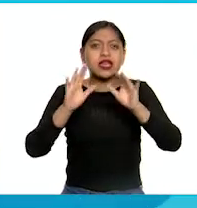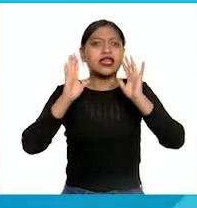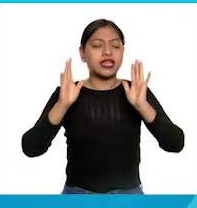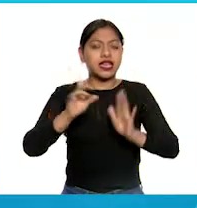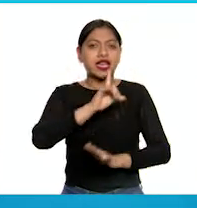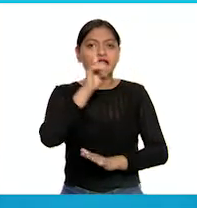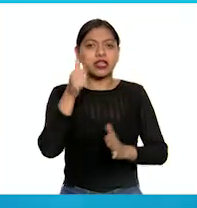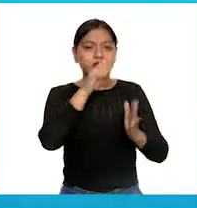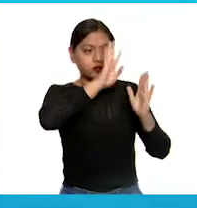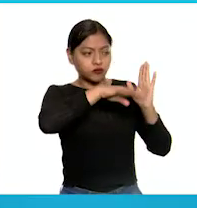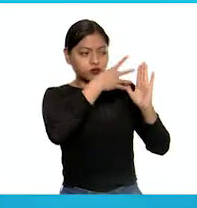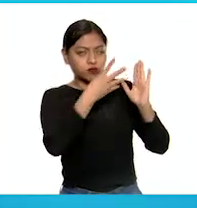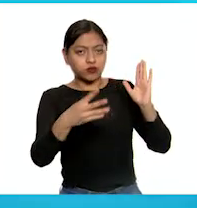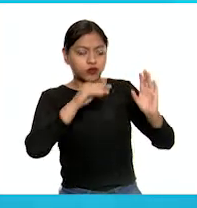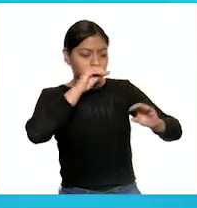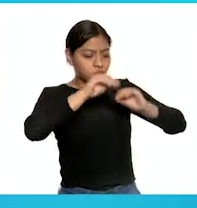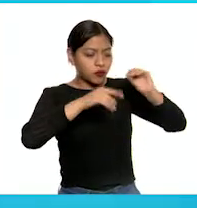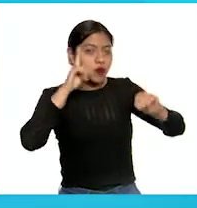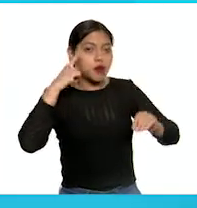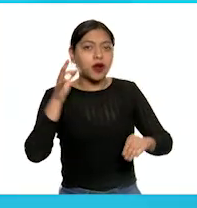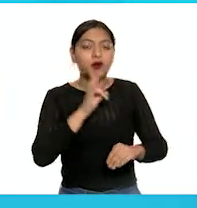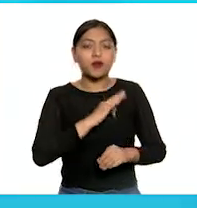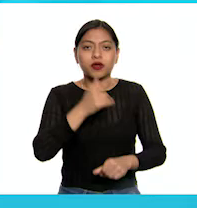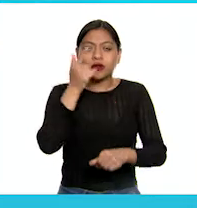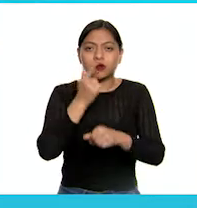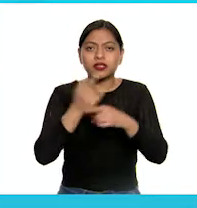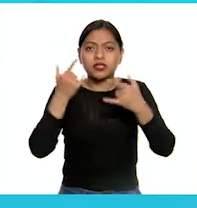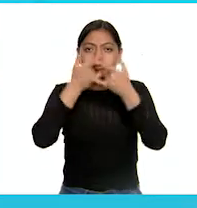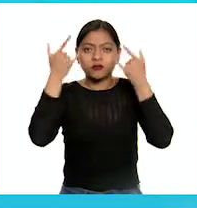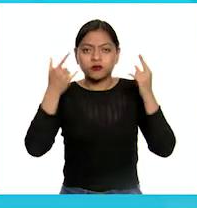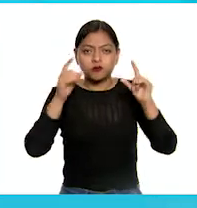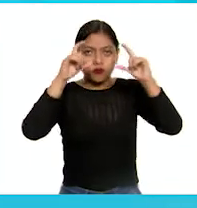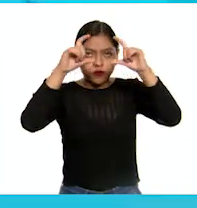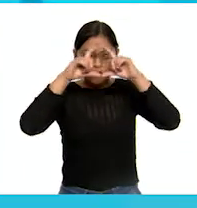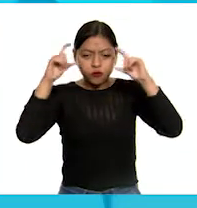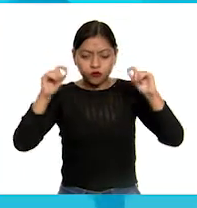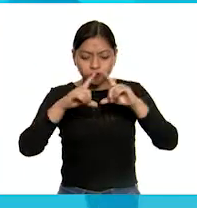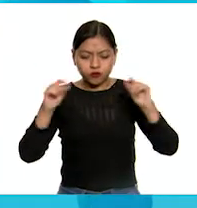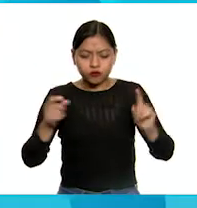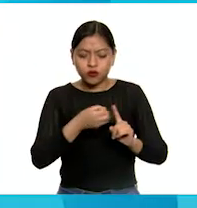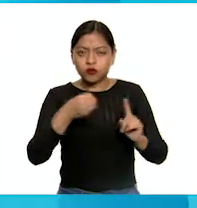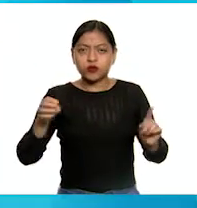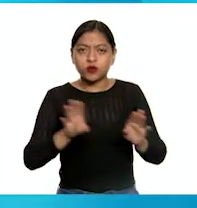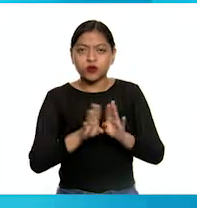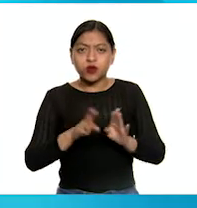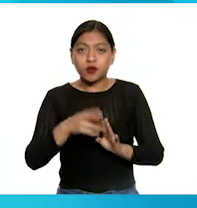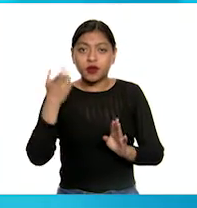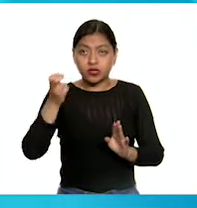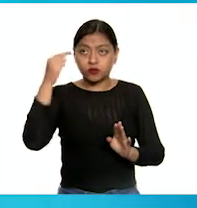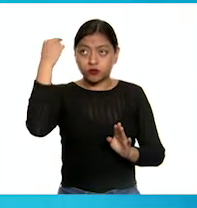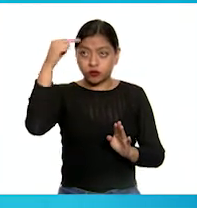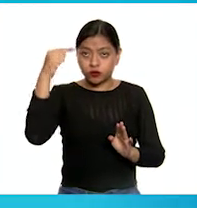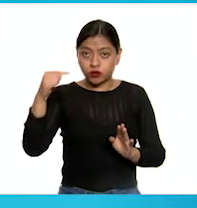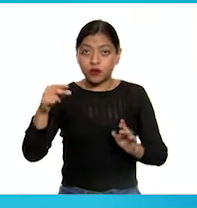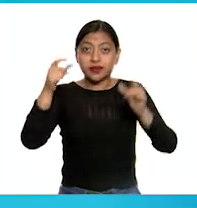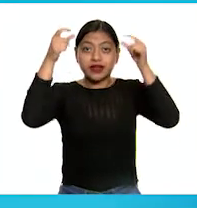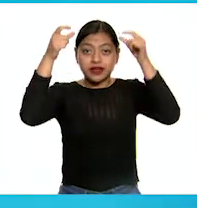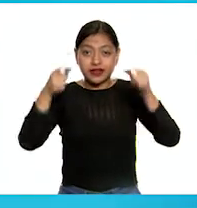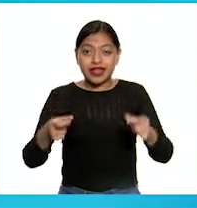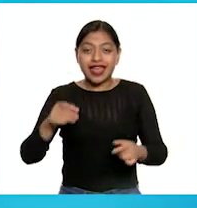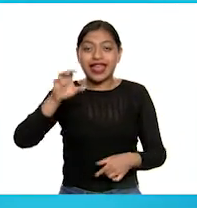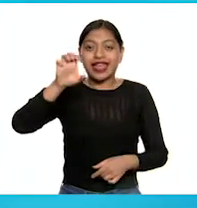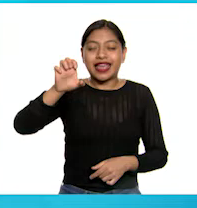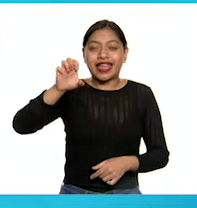identificar las partes del cuento. A esas partes del cuento le vamos a llamar que es la